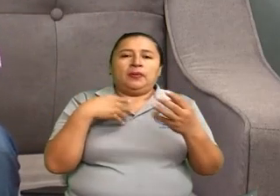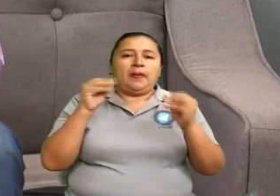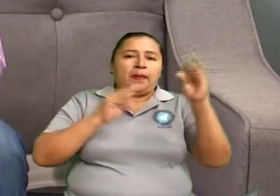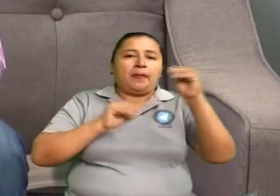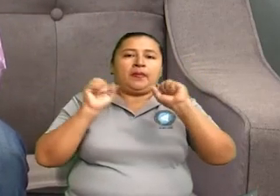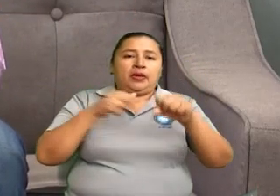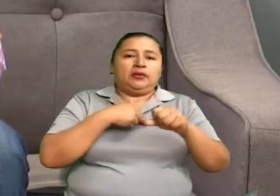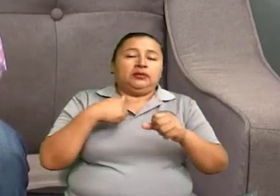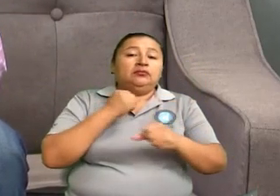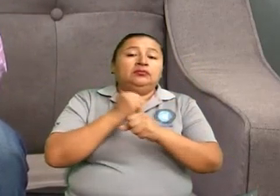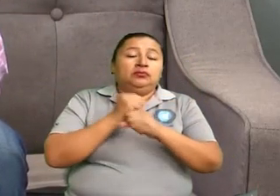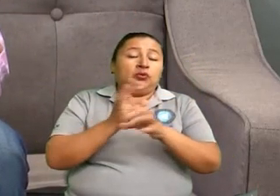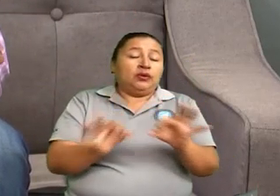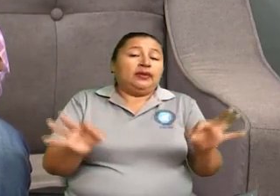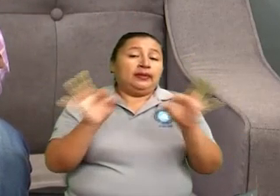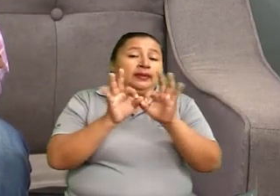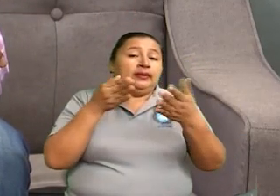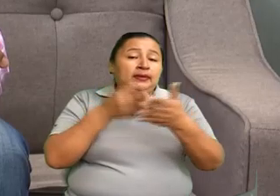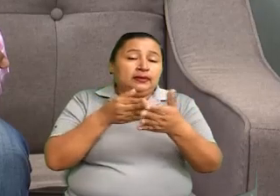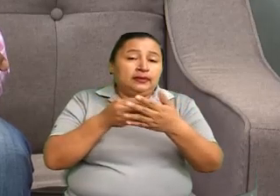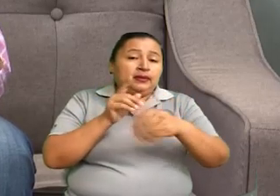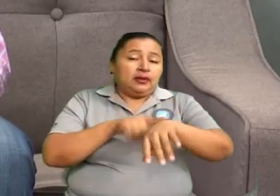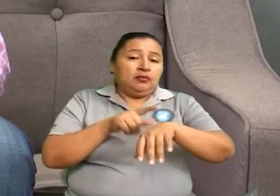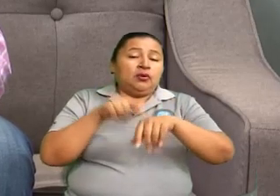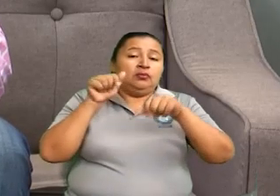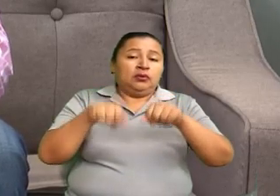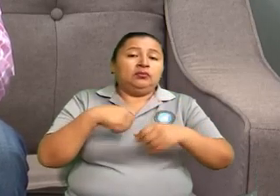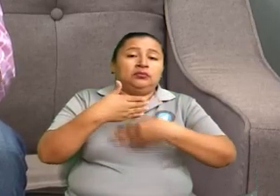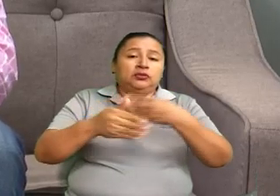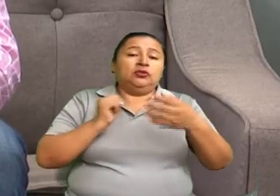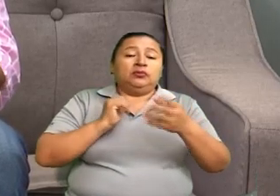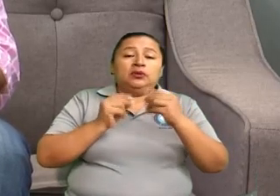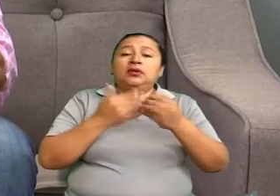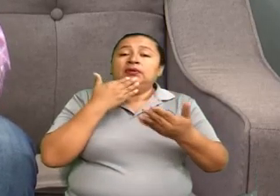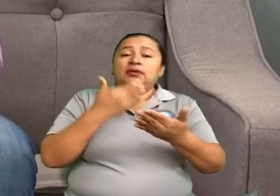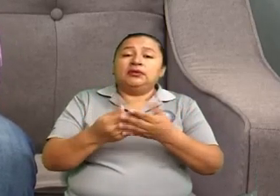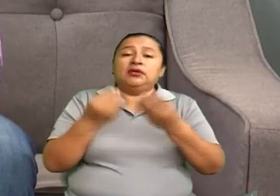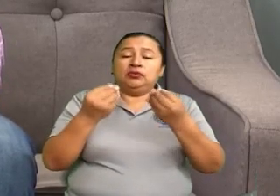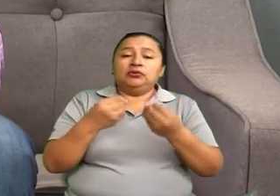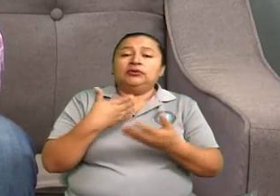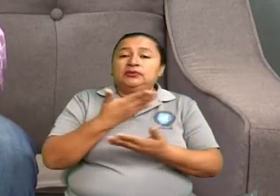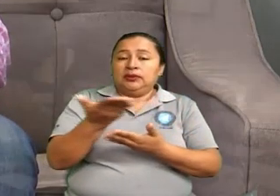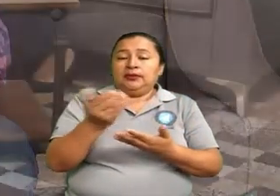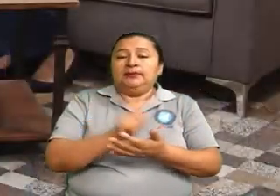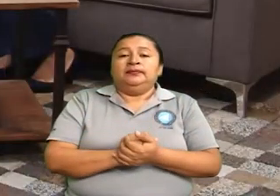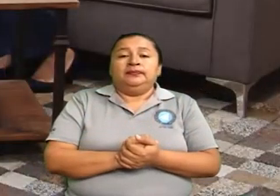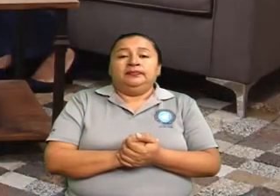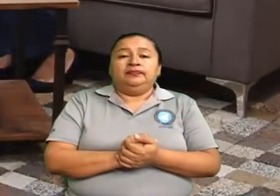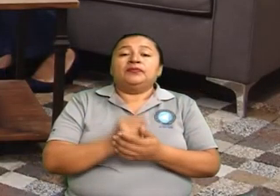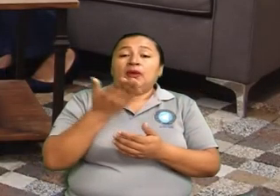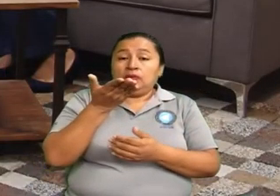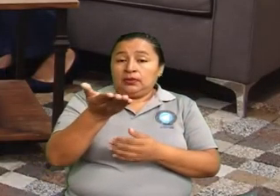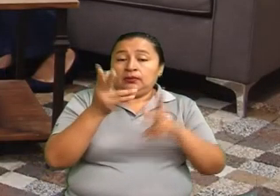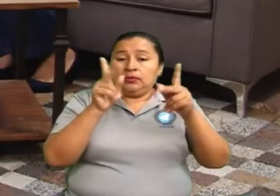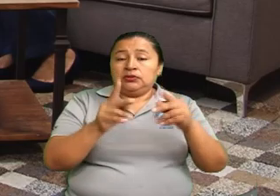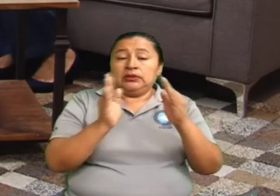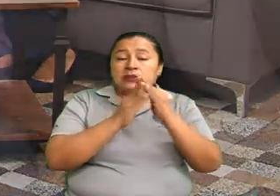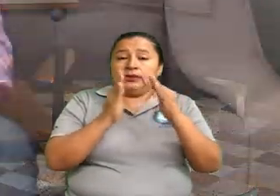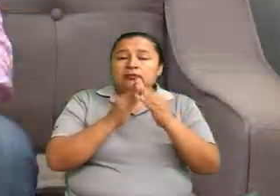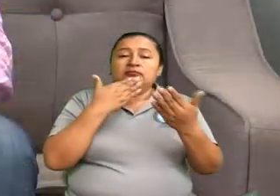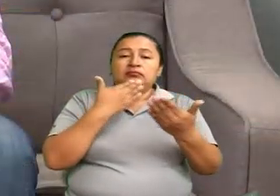compartir con nosotros, pero por falta de tiempo, pues en esta oportunidad dejamos esta conversación hasta acá. Muchísimas gracias por habernos acompañado. Y a usted que está en su hogar,